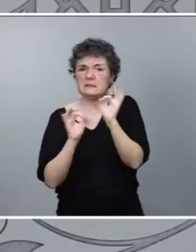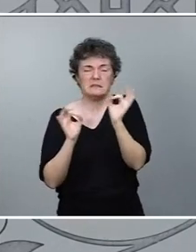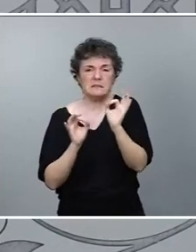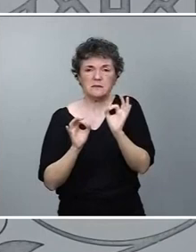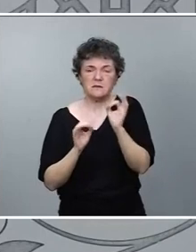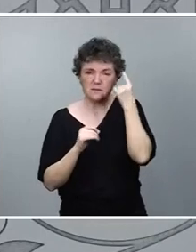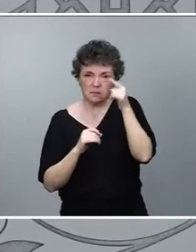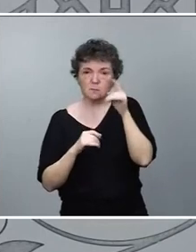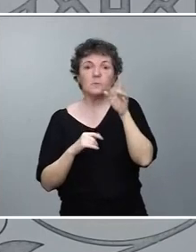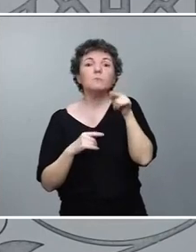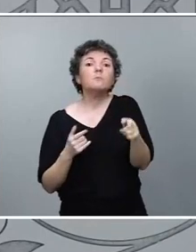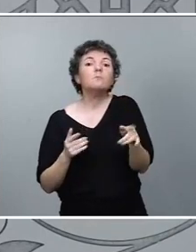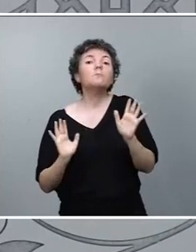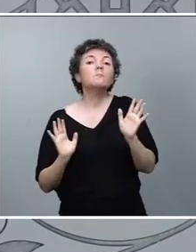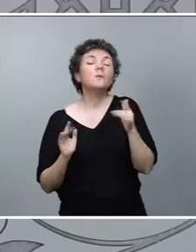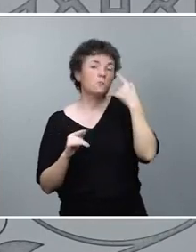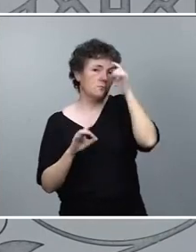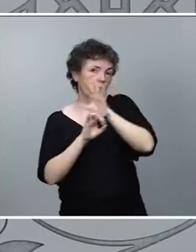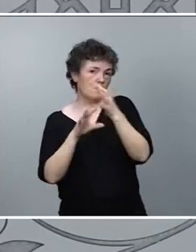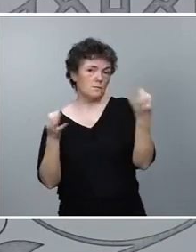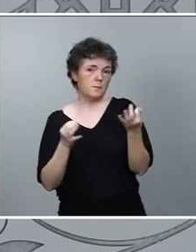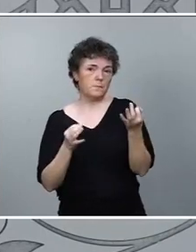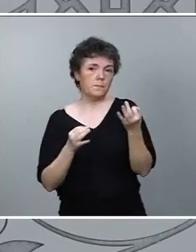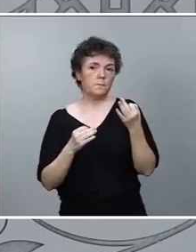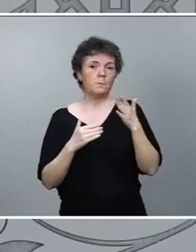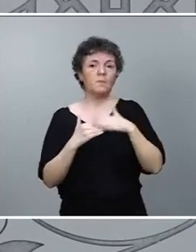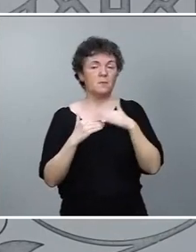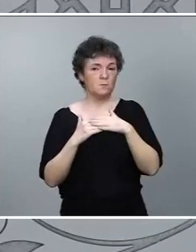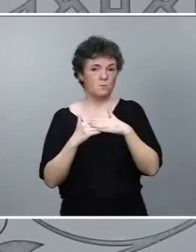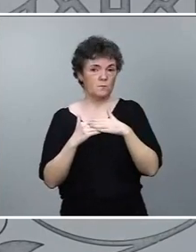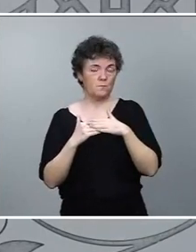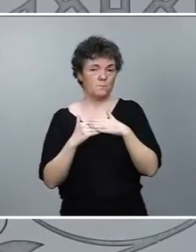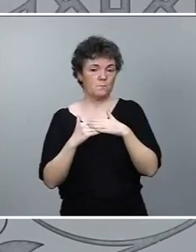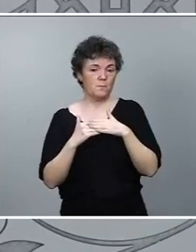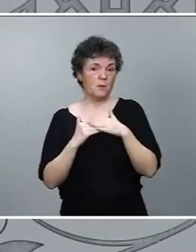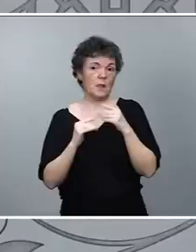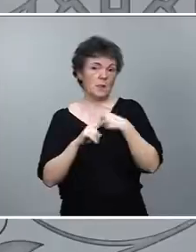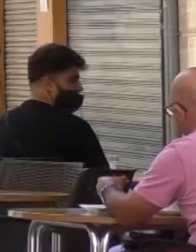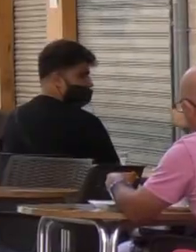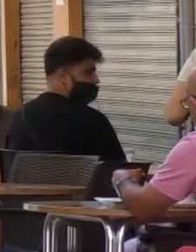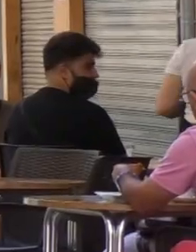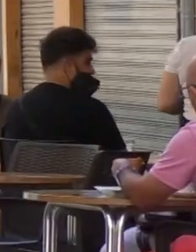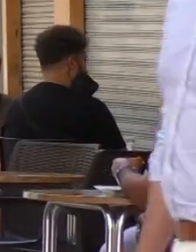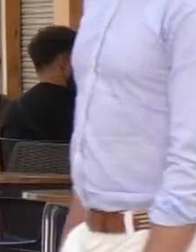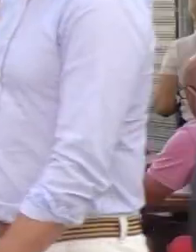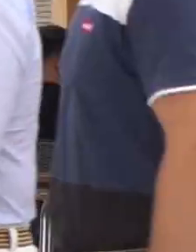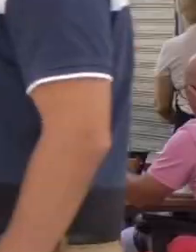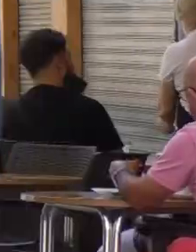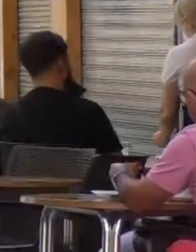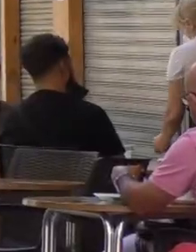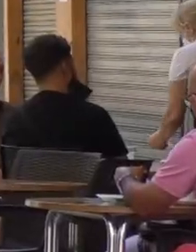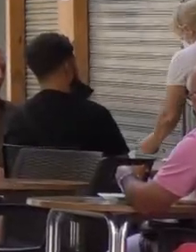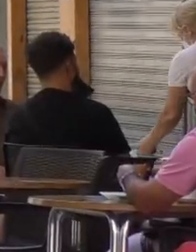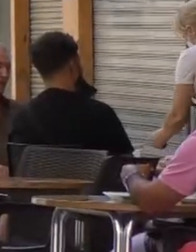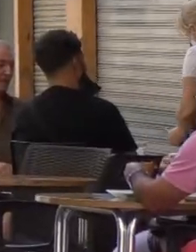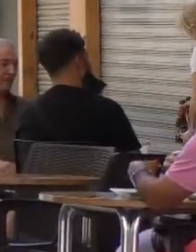lo que sí tenemos claro es que al menos durante un tiempo las mascarillas van a seguir con nosotros. La disminución